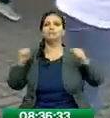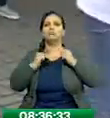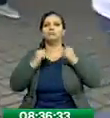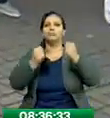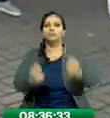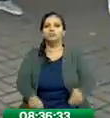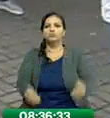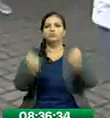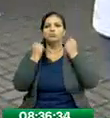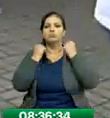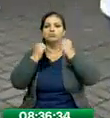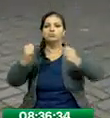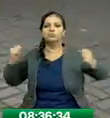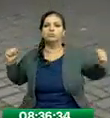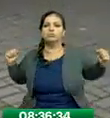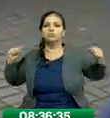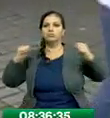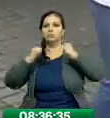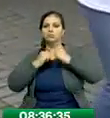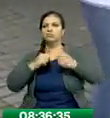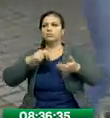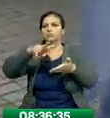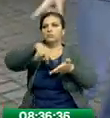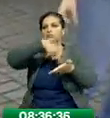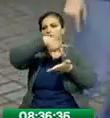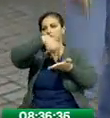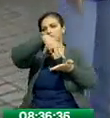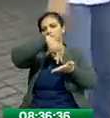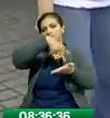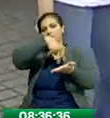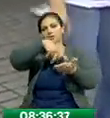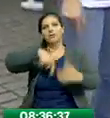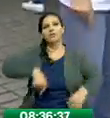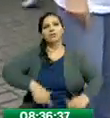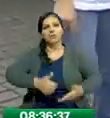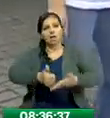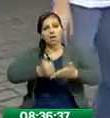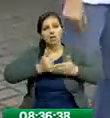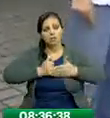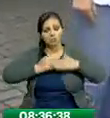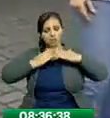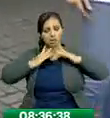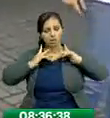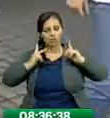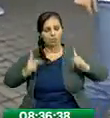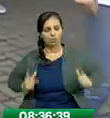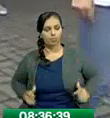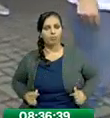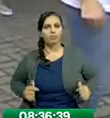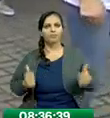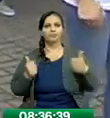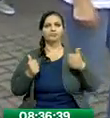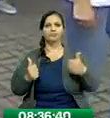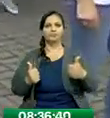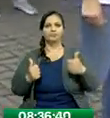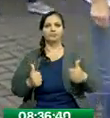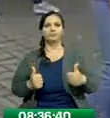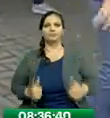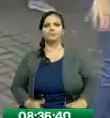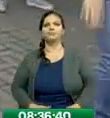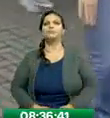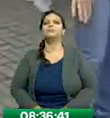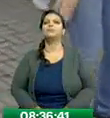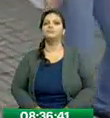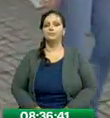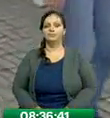bolita para presionar todo esto es obligación o la mantener una buena